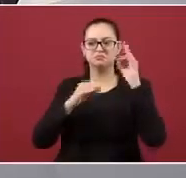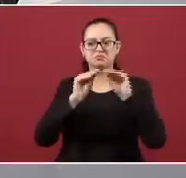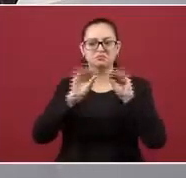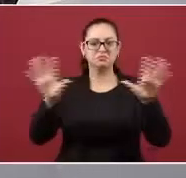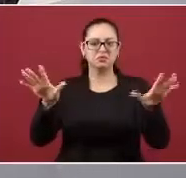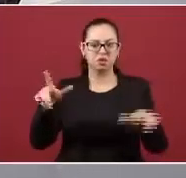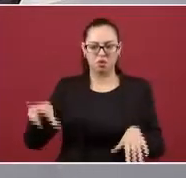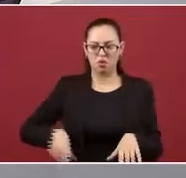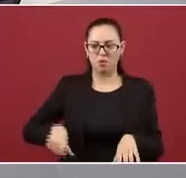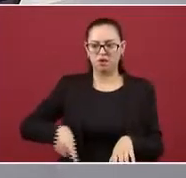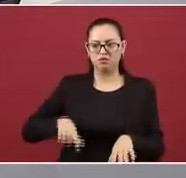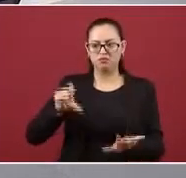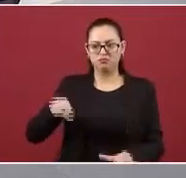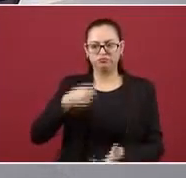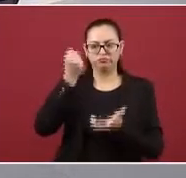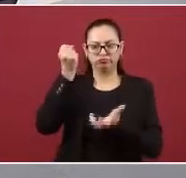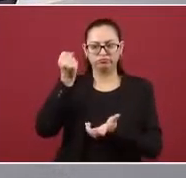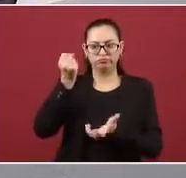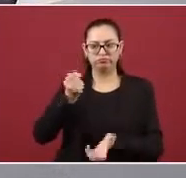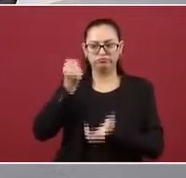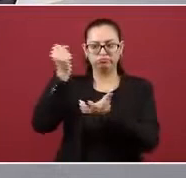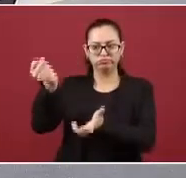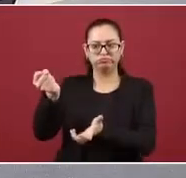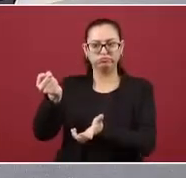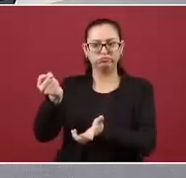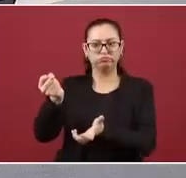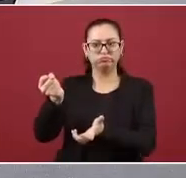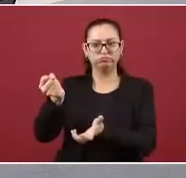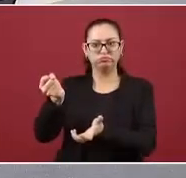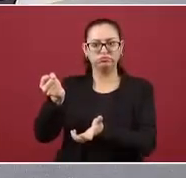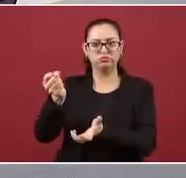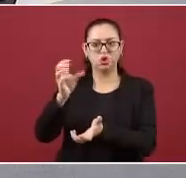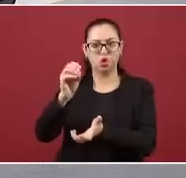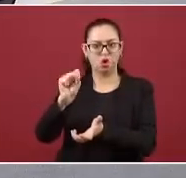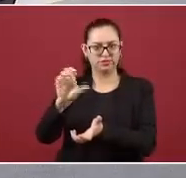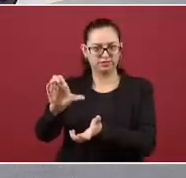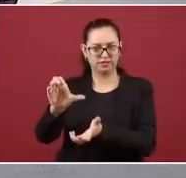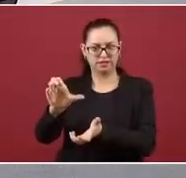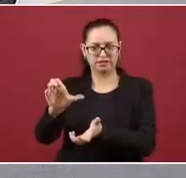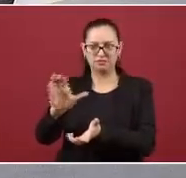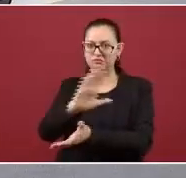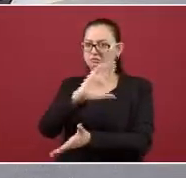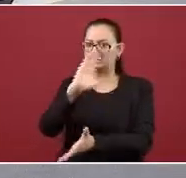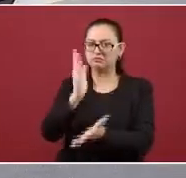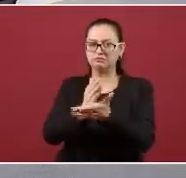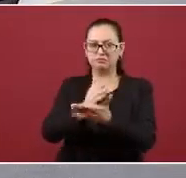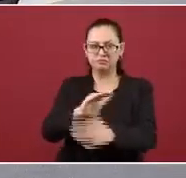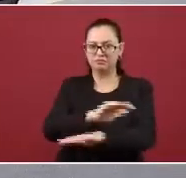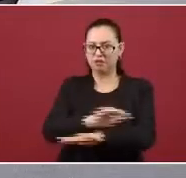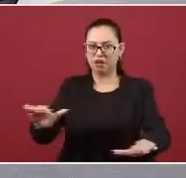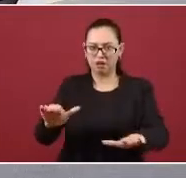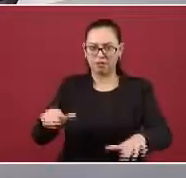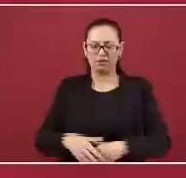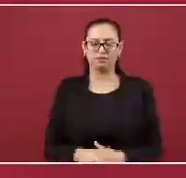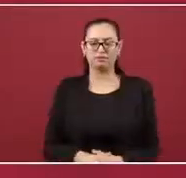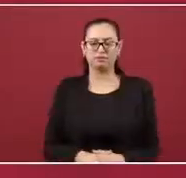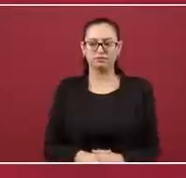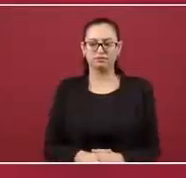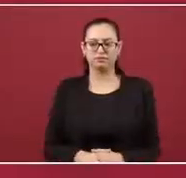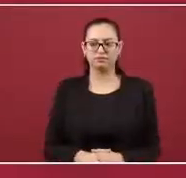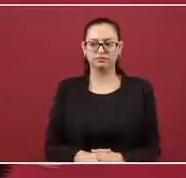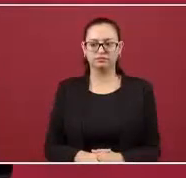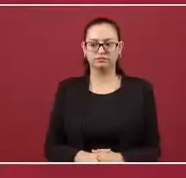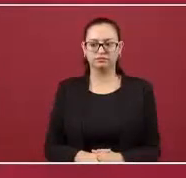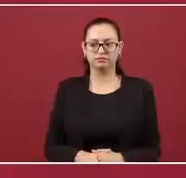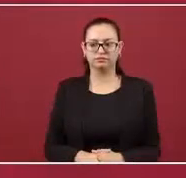el gobierno a las organizaciones civiles, eso ya, ¿no?, se termina. Claro